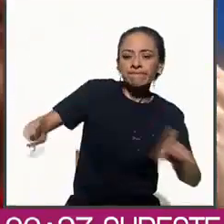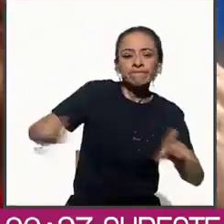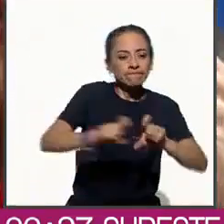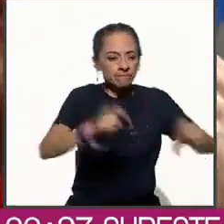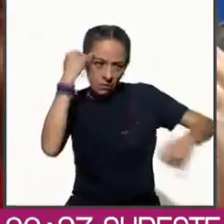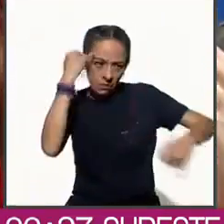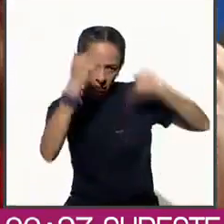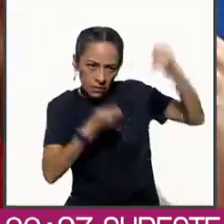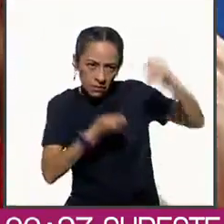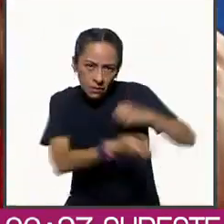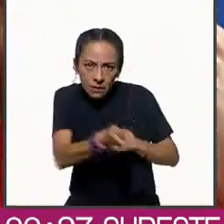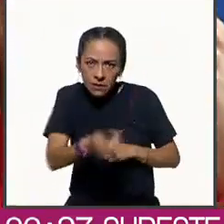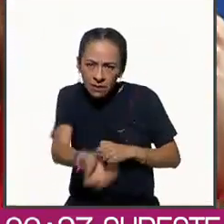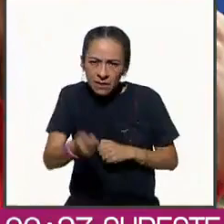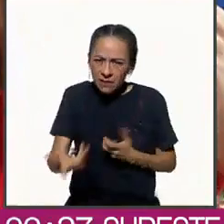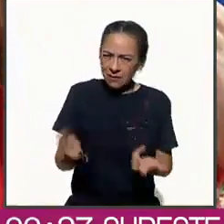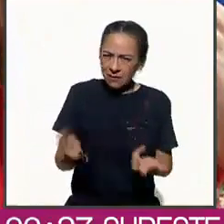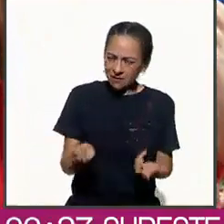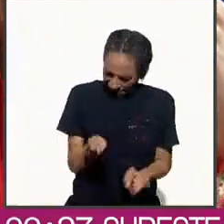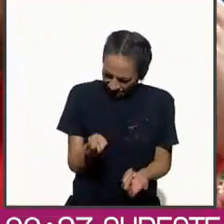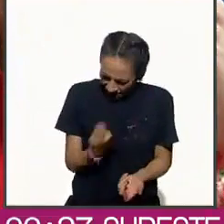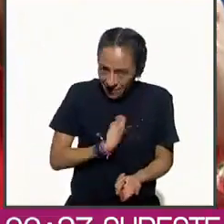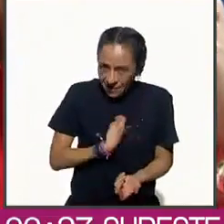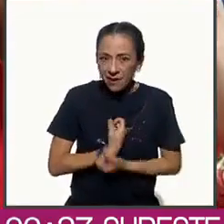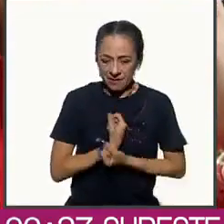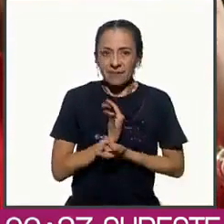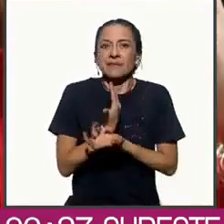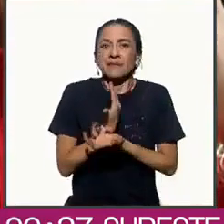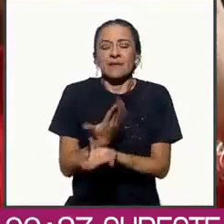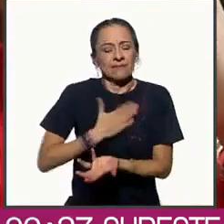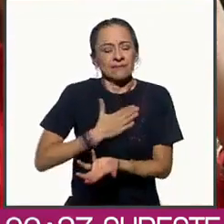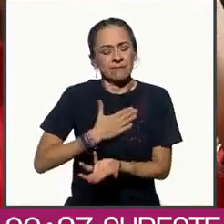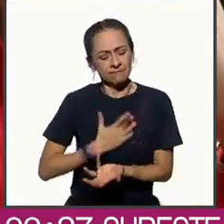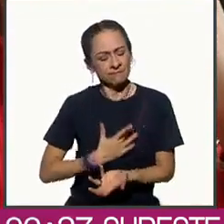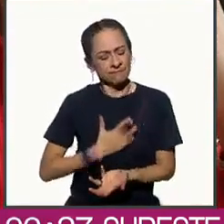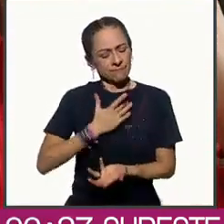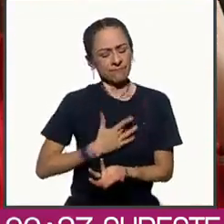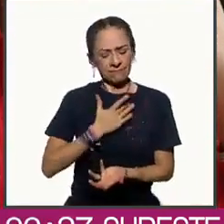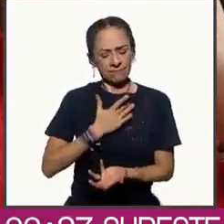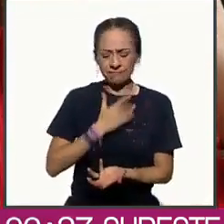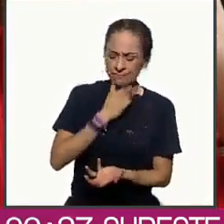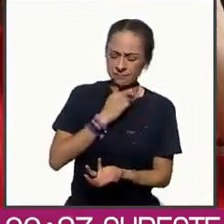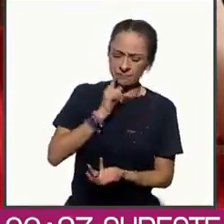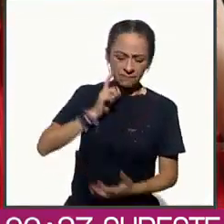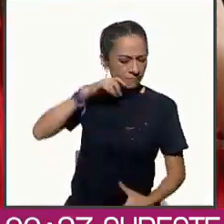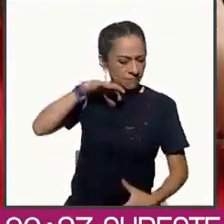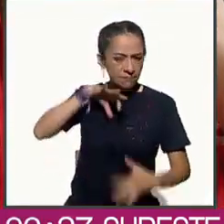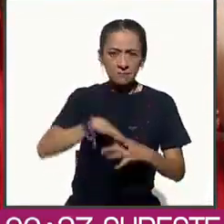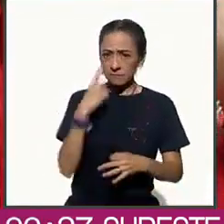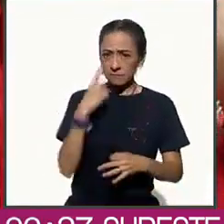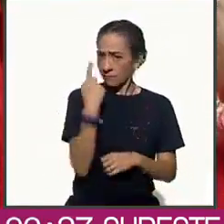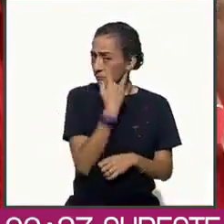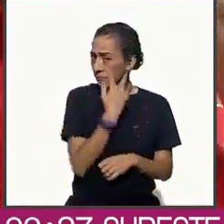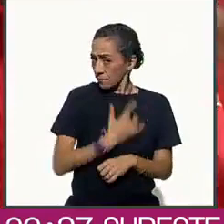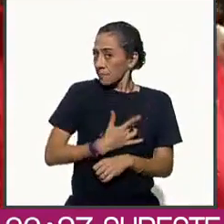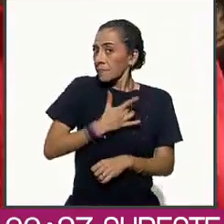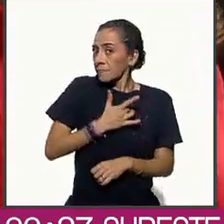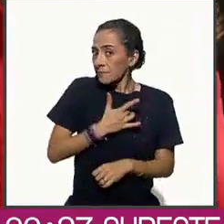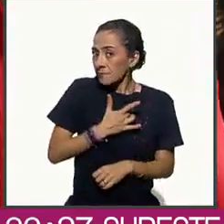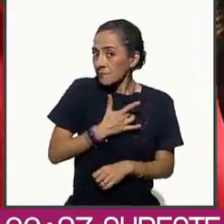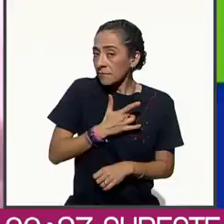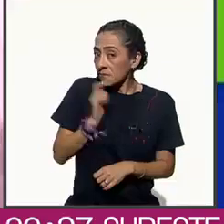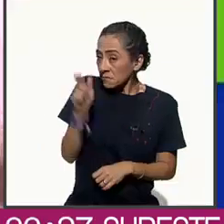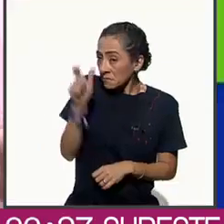género, expresión de género, así como las orientaciones sexuales de las personas no tienen nada que ver con sus